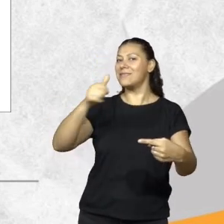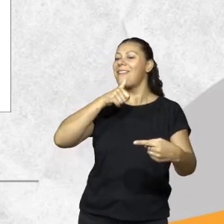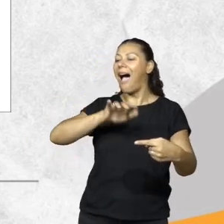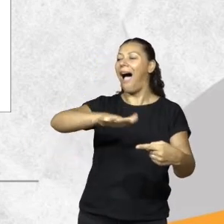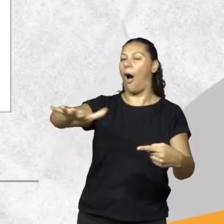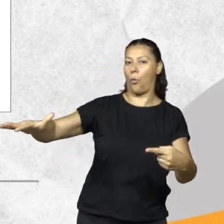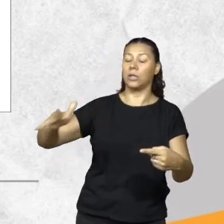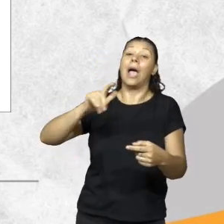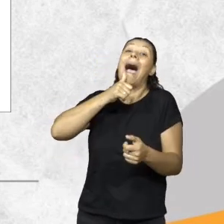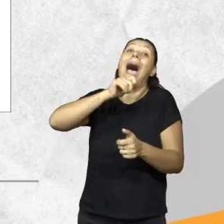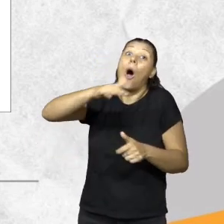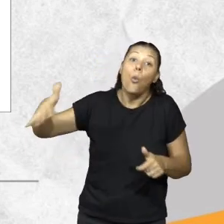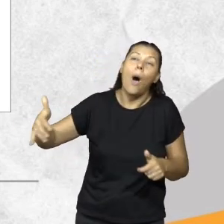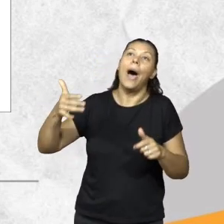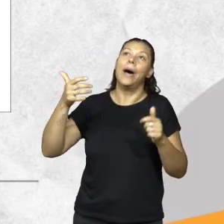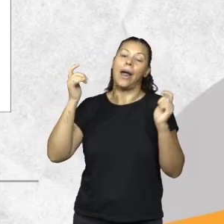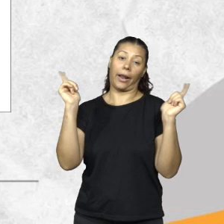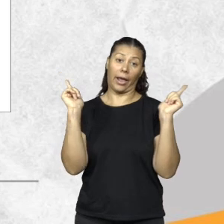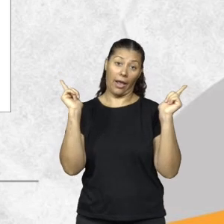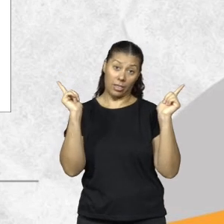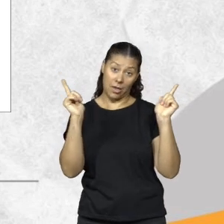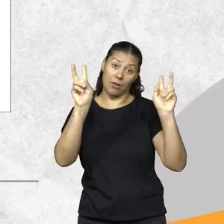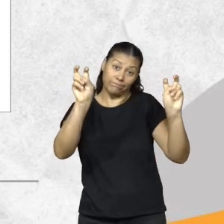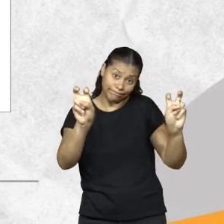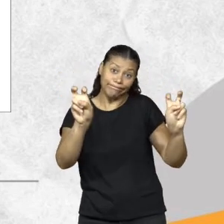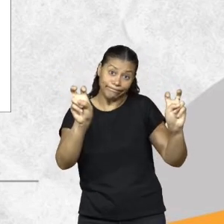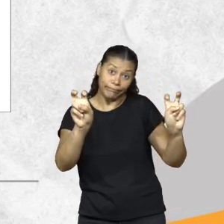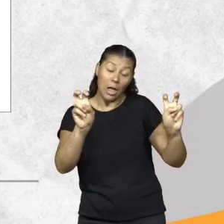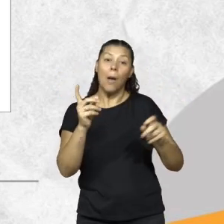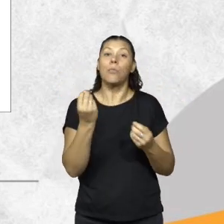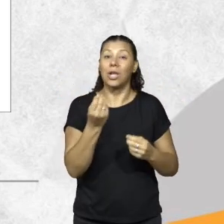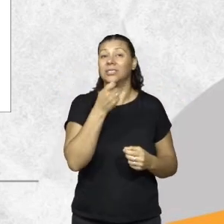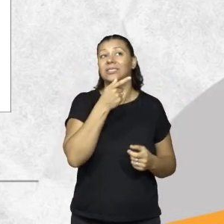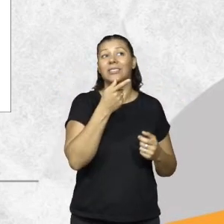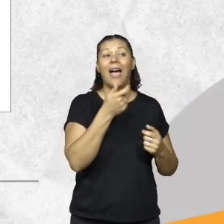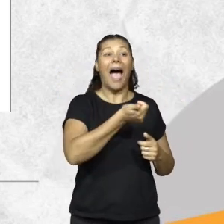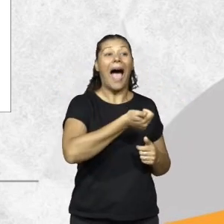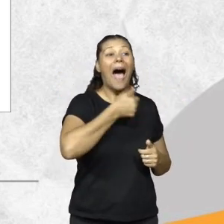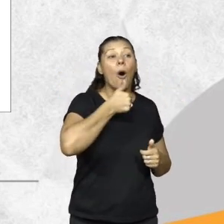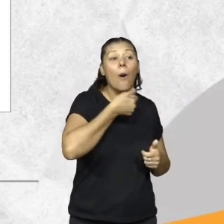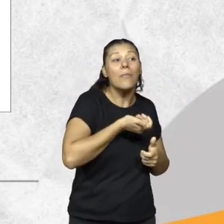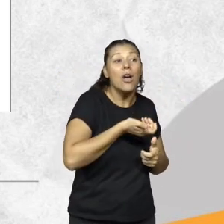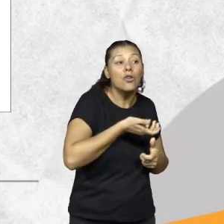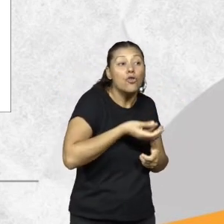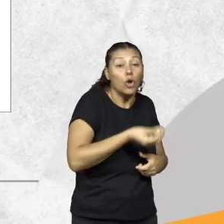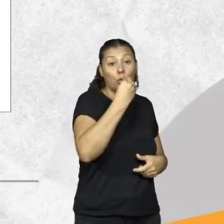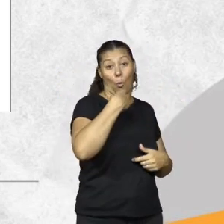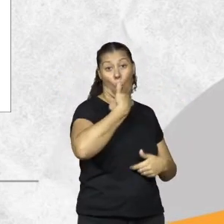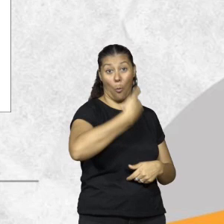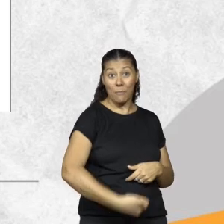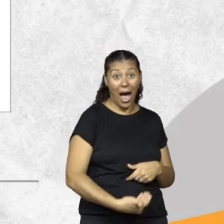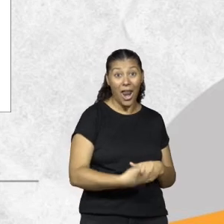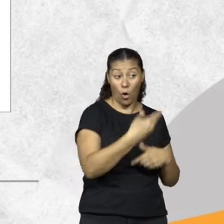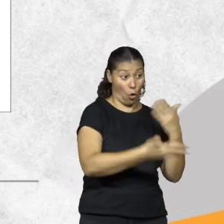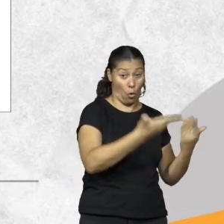aguas recreativas, ¿sí? Porque si es agua que se utiliza para el consumo humano, estamos hablando de